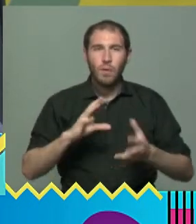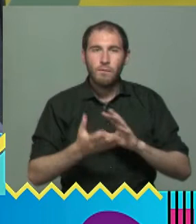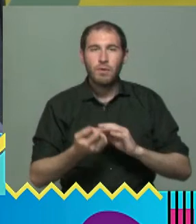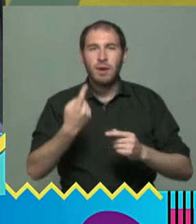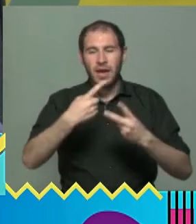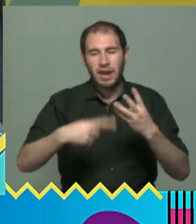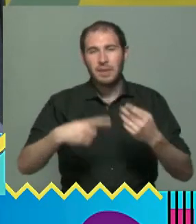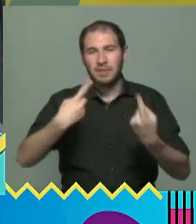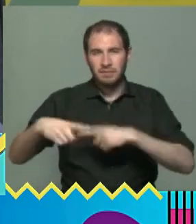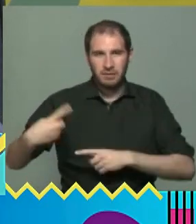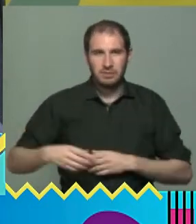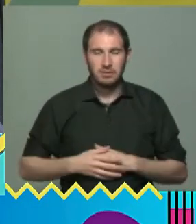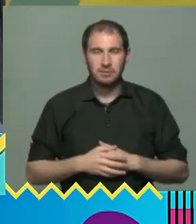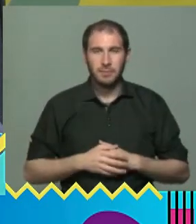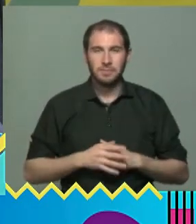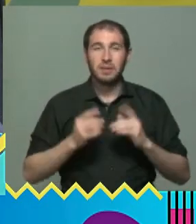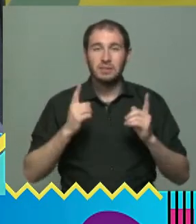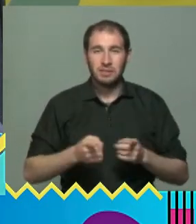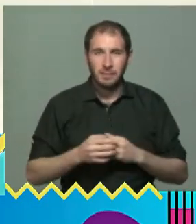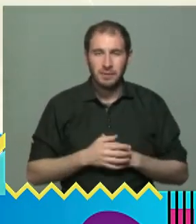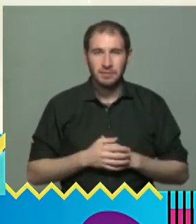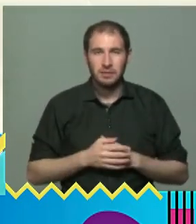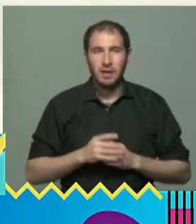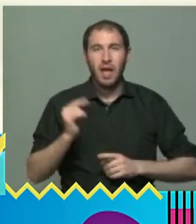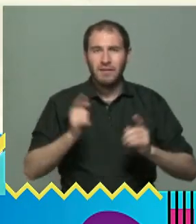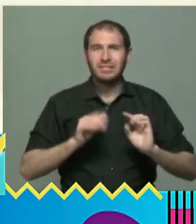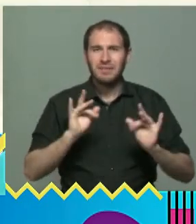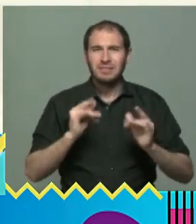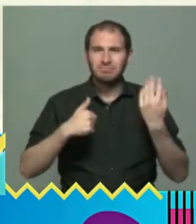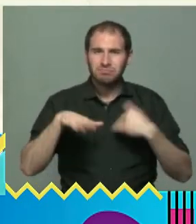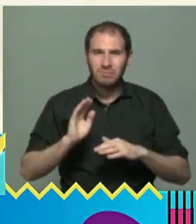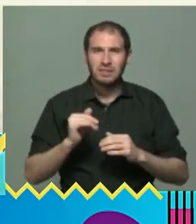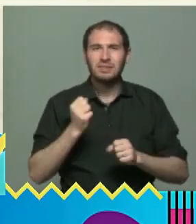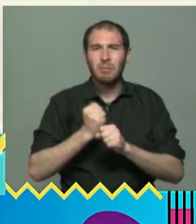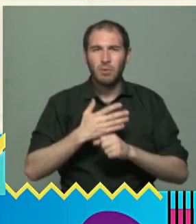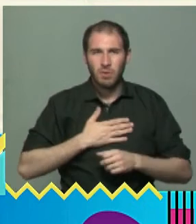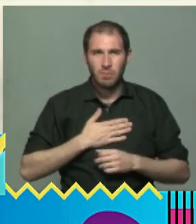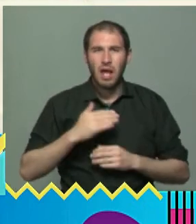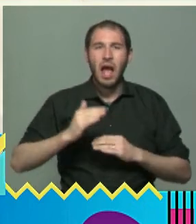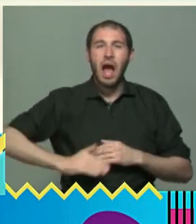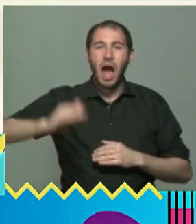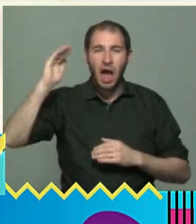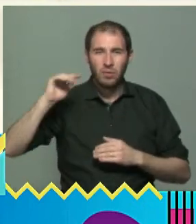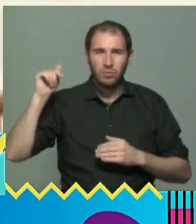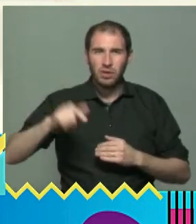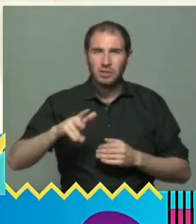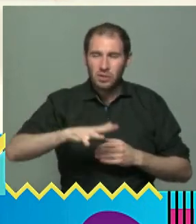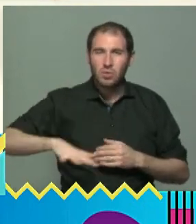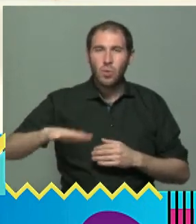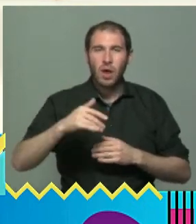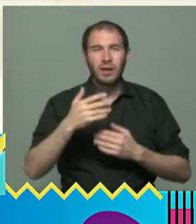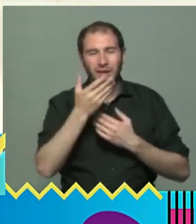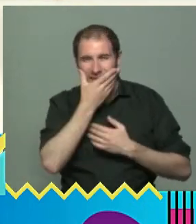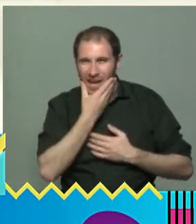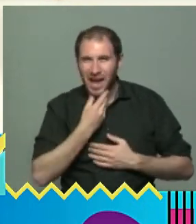diferentes herramientas. Yo creo que, y sobre todo encontrando, que es a veces lo más difícil de nuestro trabajo, esos adultos que propician un ámbito